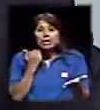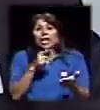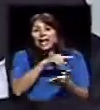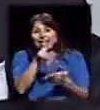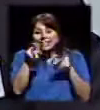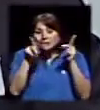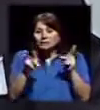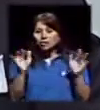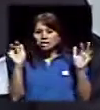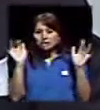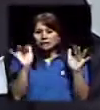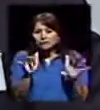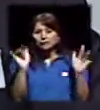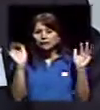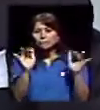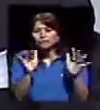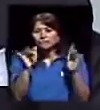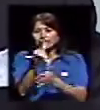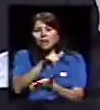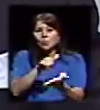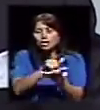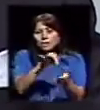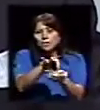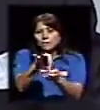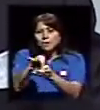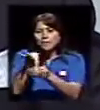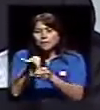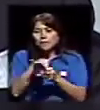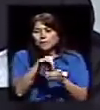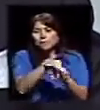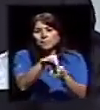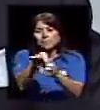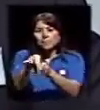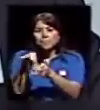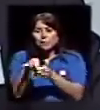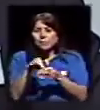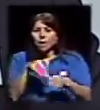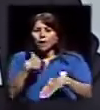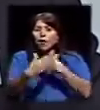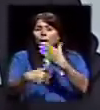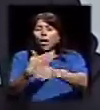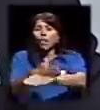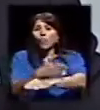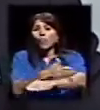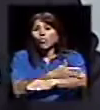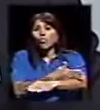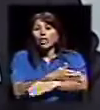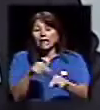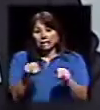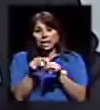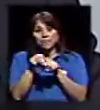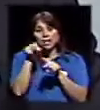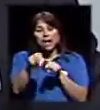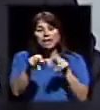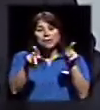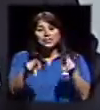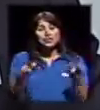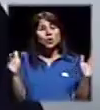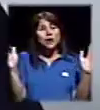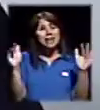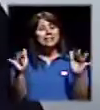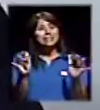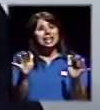estricta, pequeña y muy acotada de la vida colonial de Costa Rica, o porque no tenían, digamos, el color de la